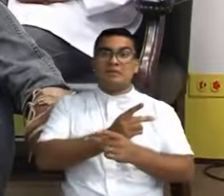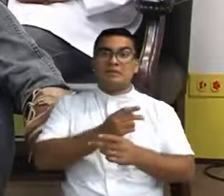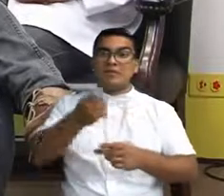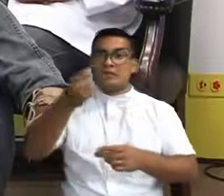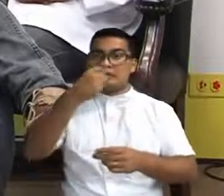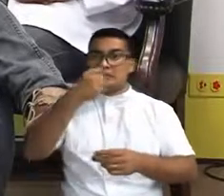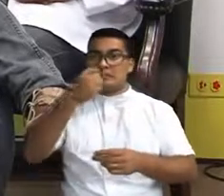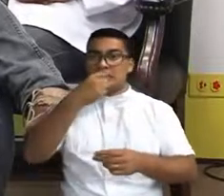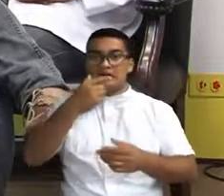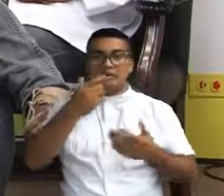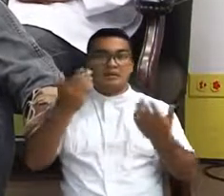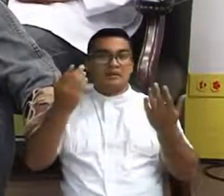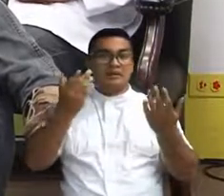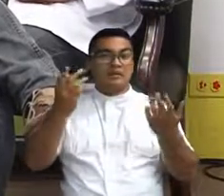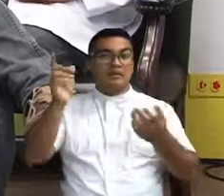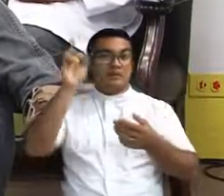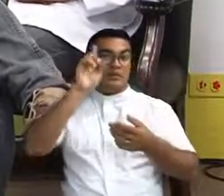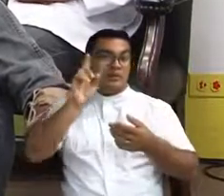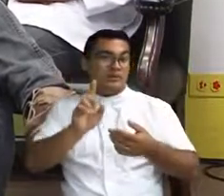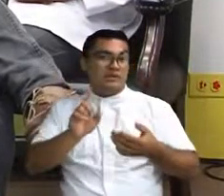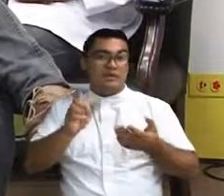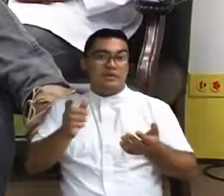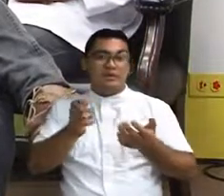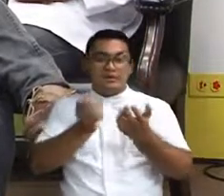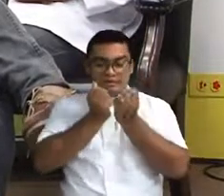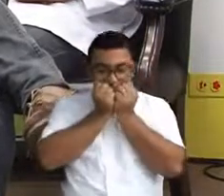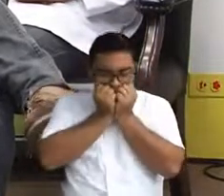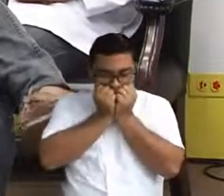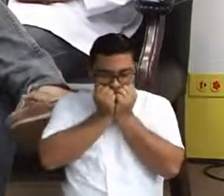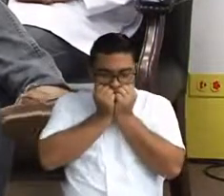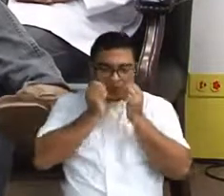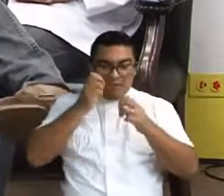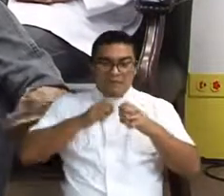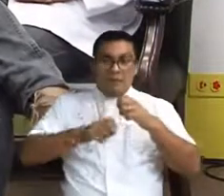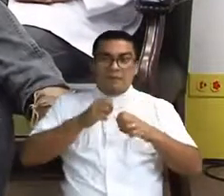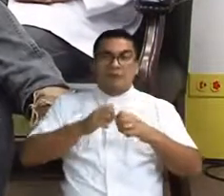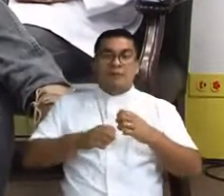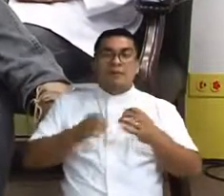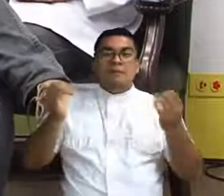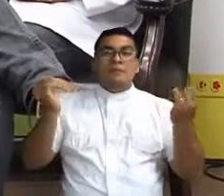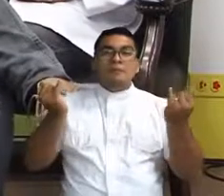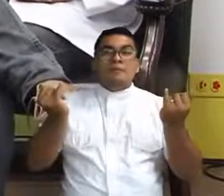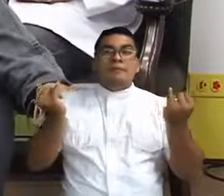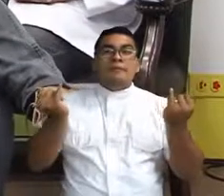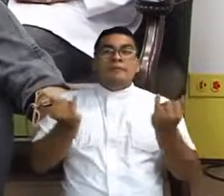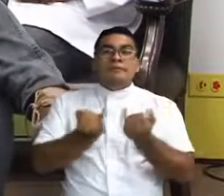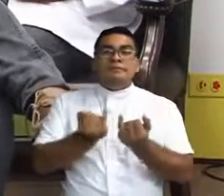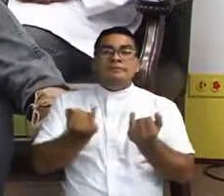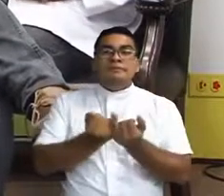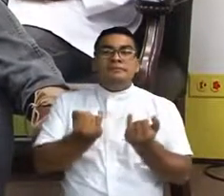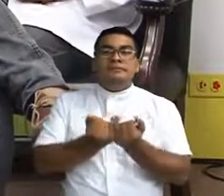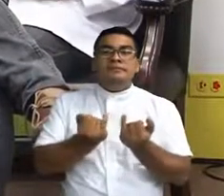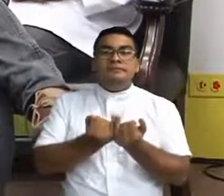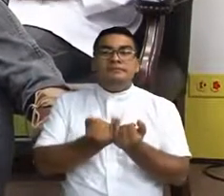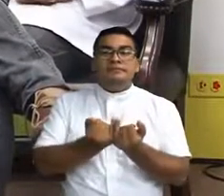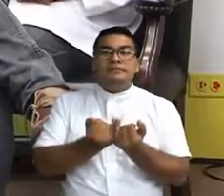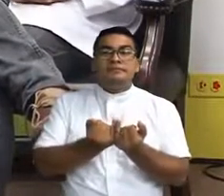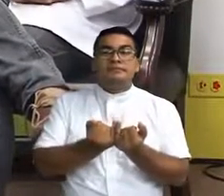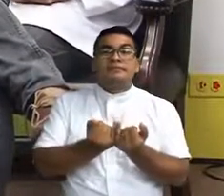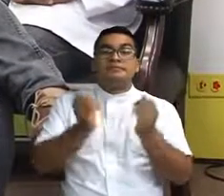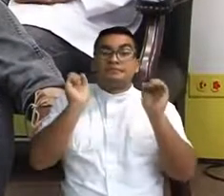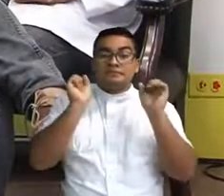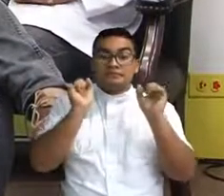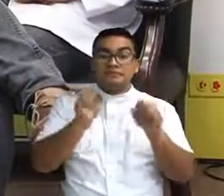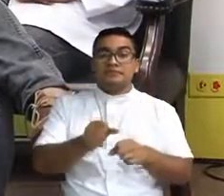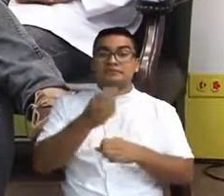ciertos medicamentos y no saben si estos medicamentos les están afectando. Correcto. Estos medicamentos pueden